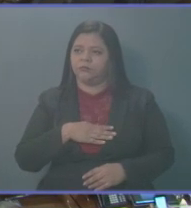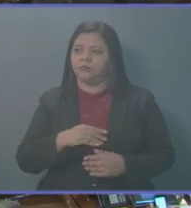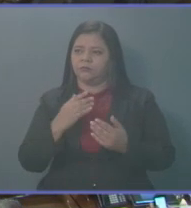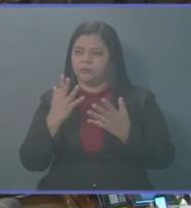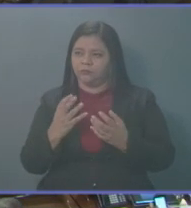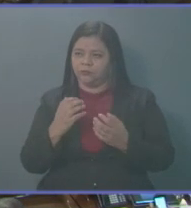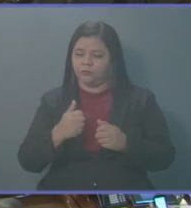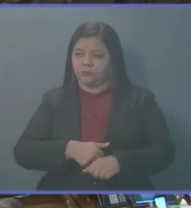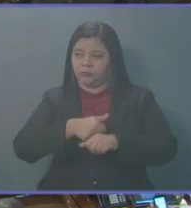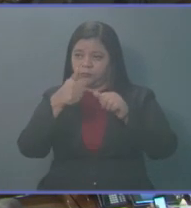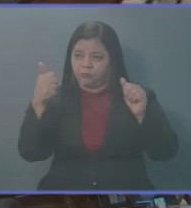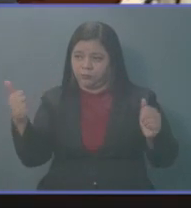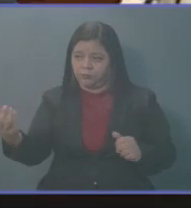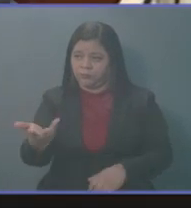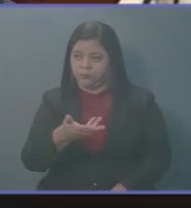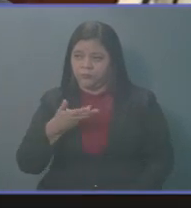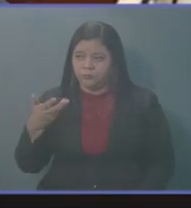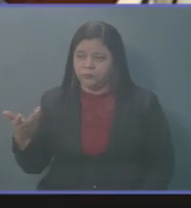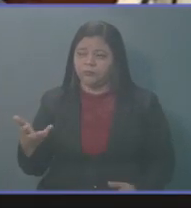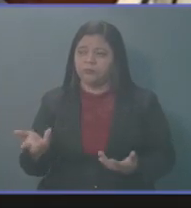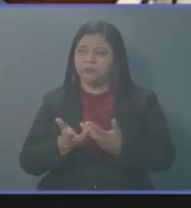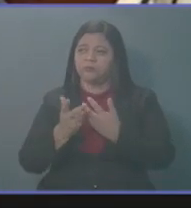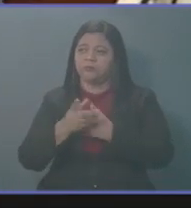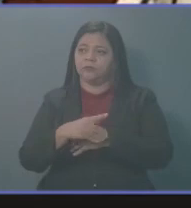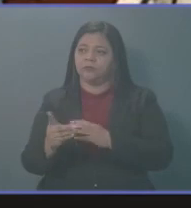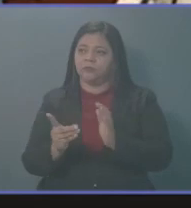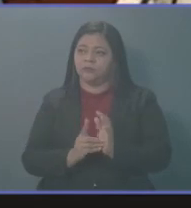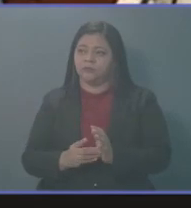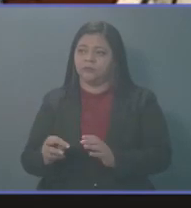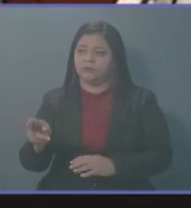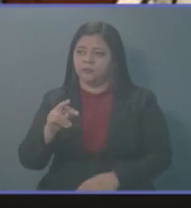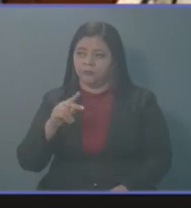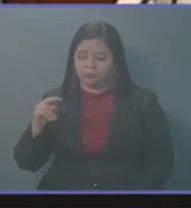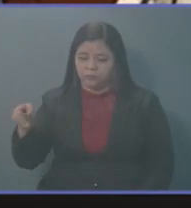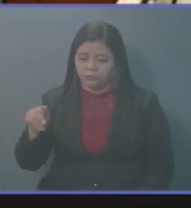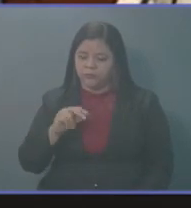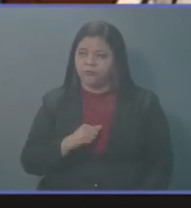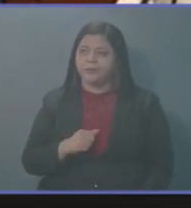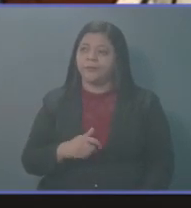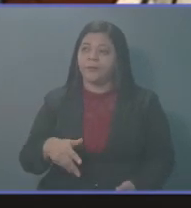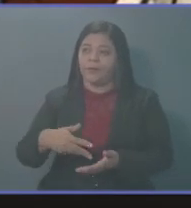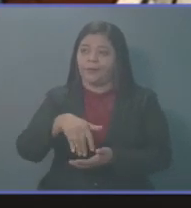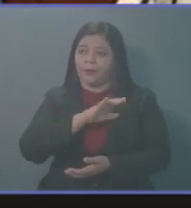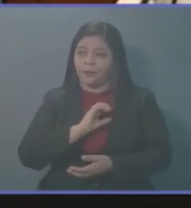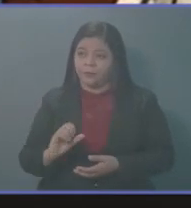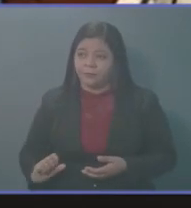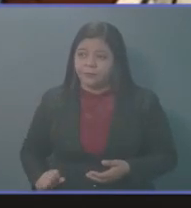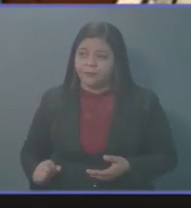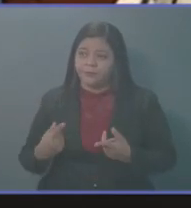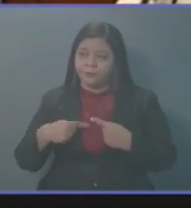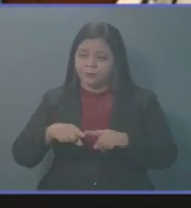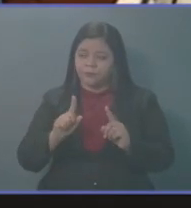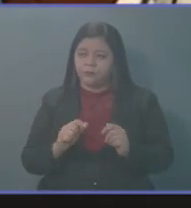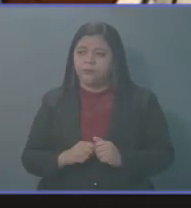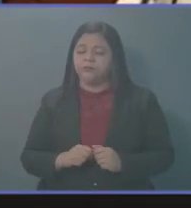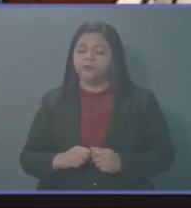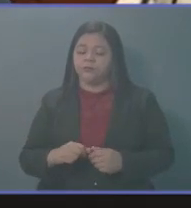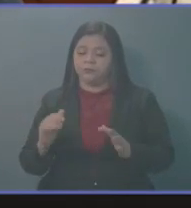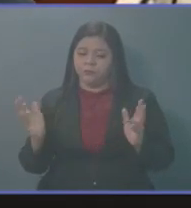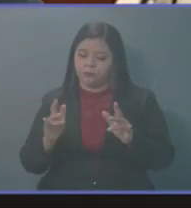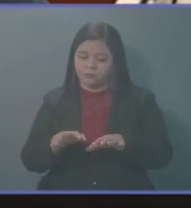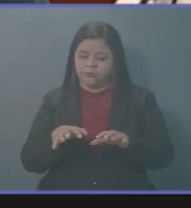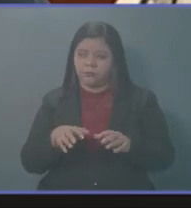Muy buenos días, diputados, diputadas, colegas, amigos de la prensa, pueblo salvadoreño que da seguimiento a esta